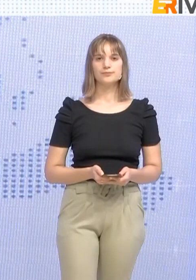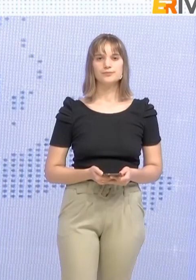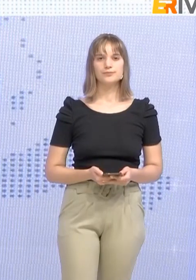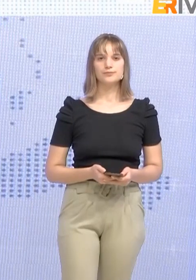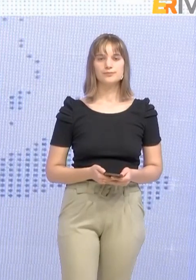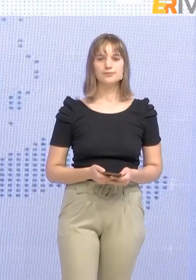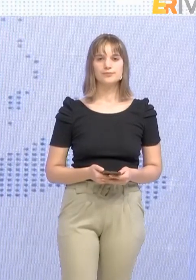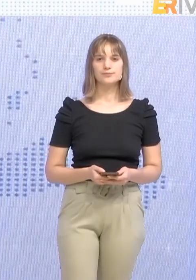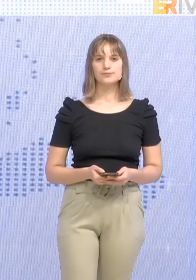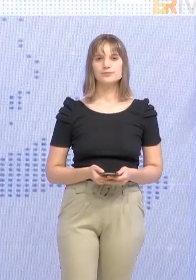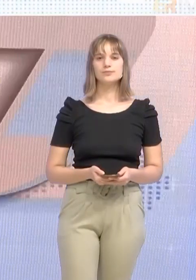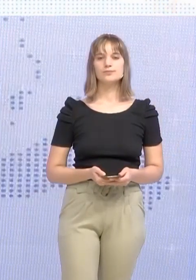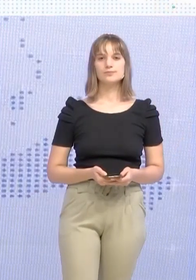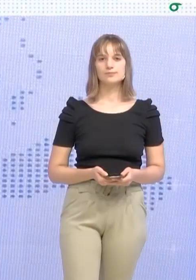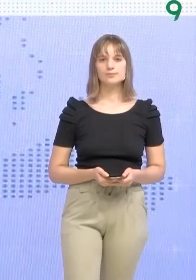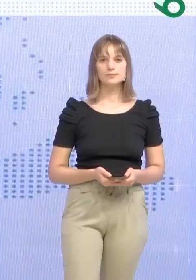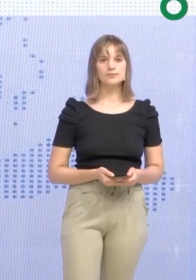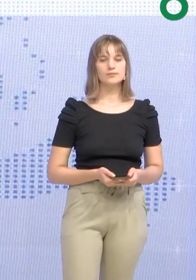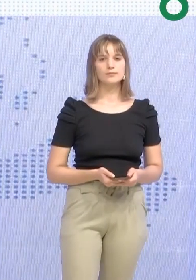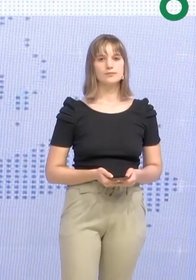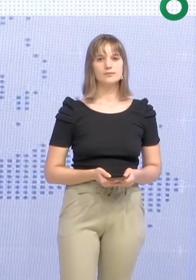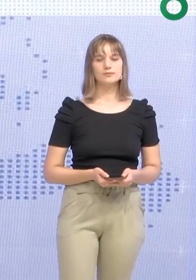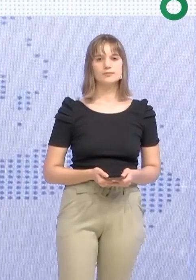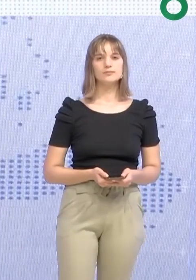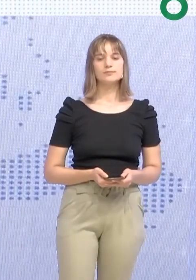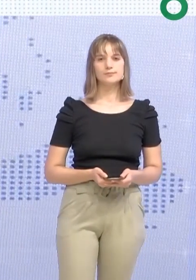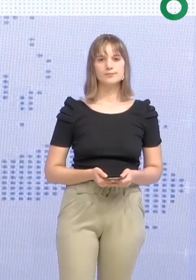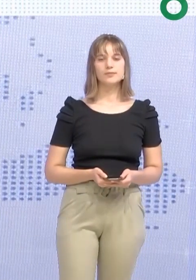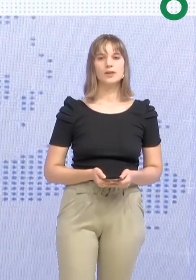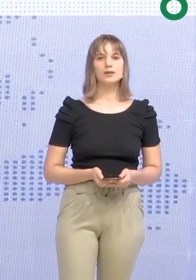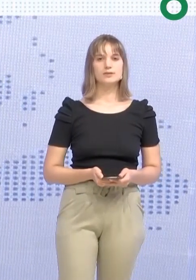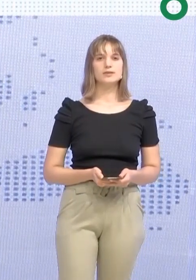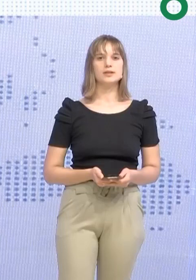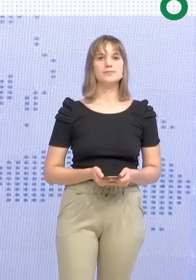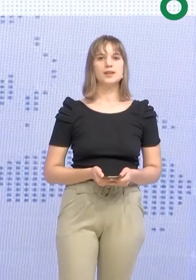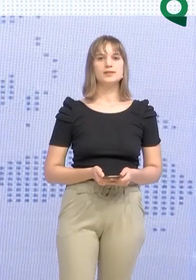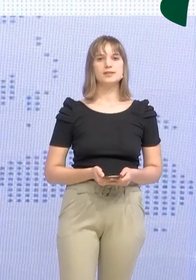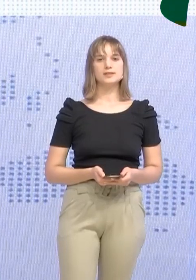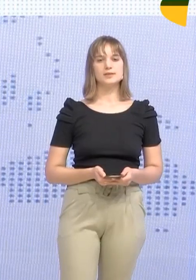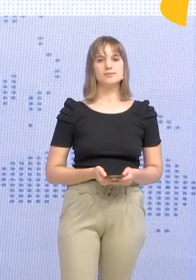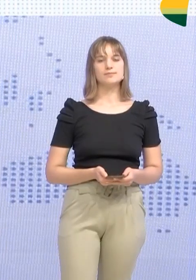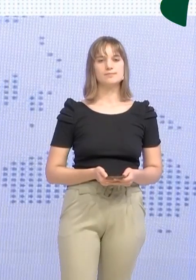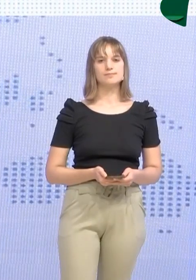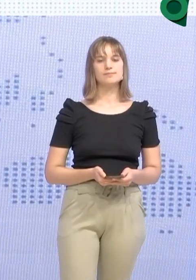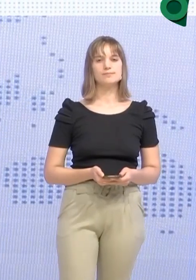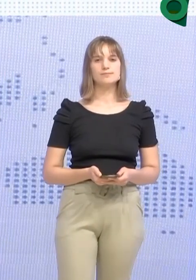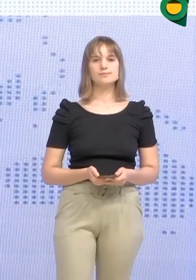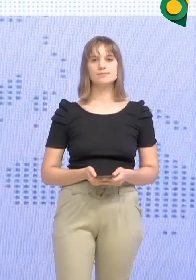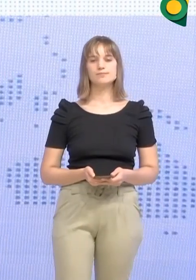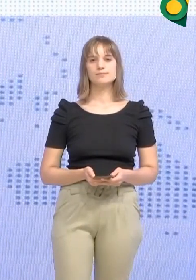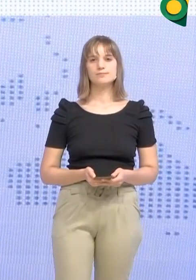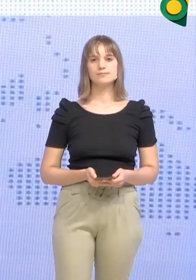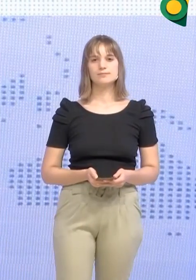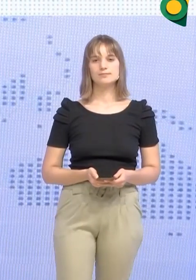hijo de su confianza con el que tome contacto, cuéntele lo que pasó. Claro, sí, fundamental.